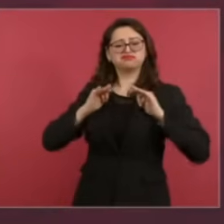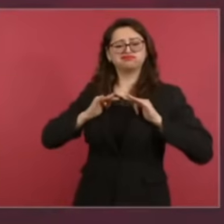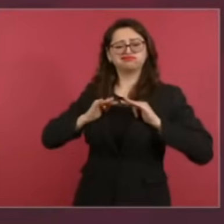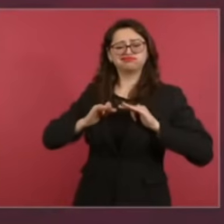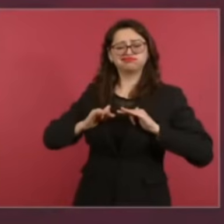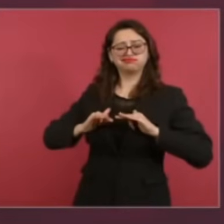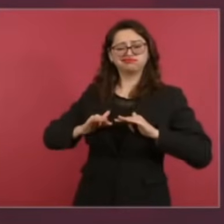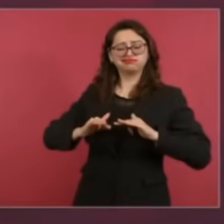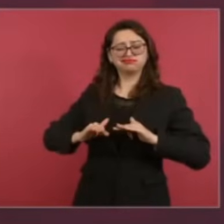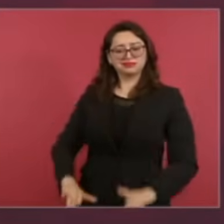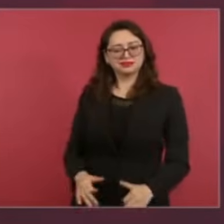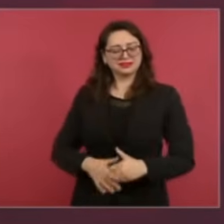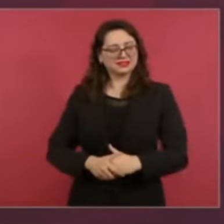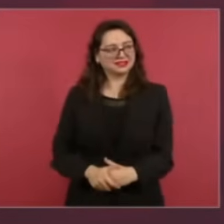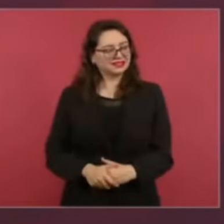toda esa